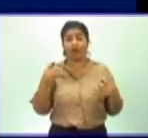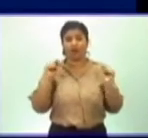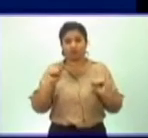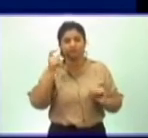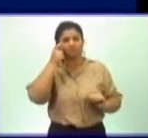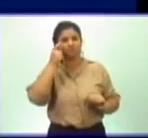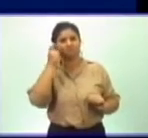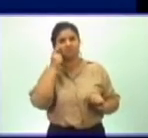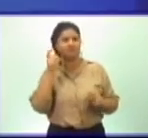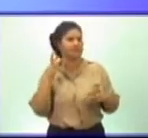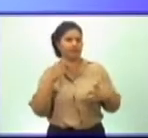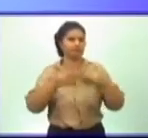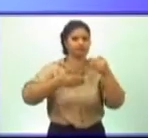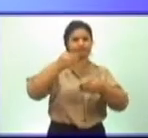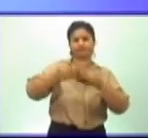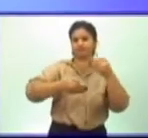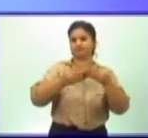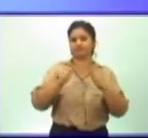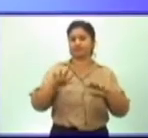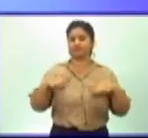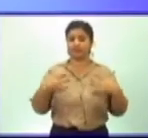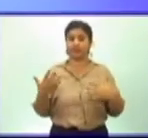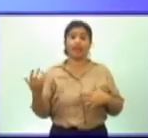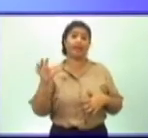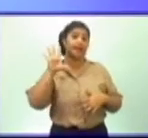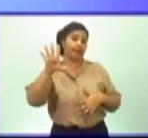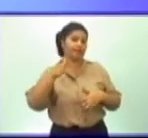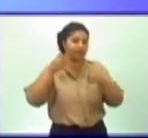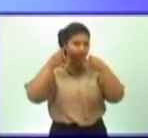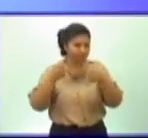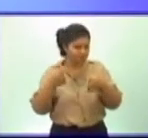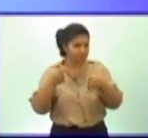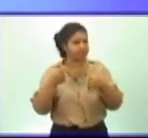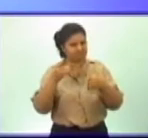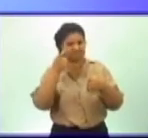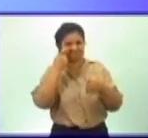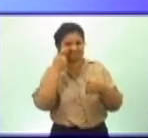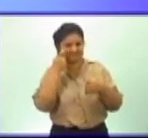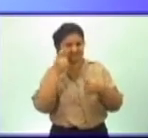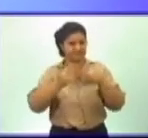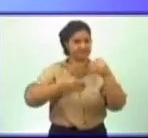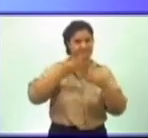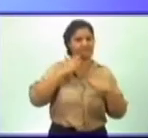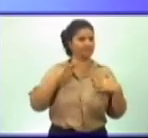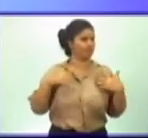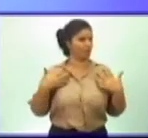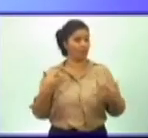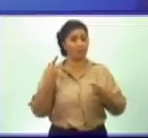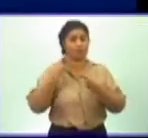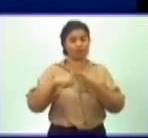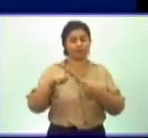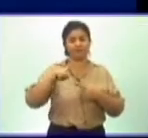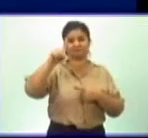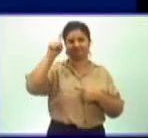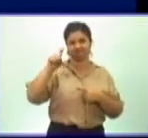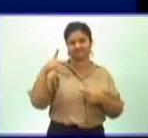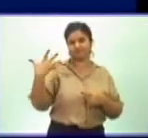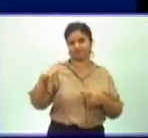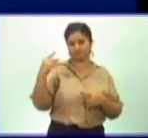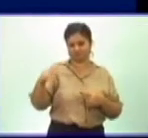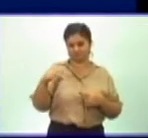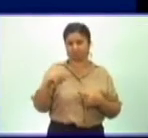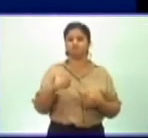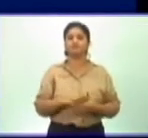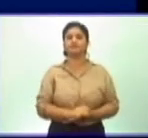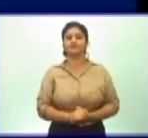en la escena quinta. Observen el siguiente sistema de preguntas.